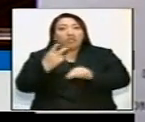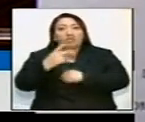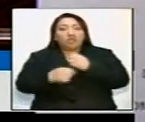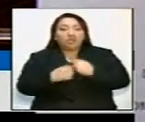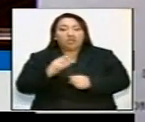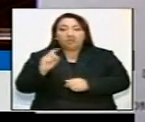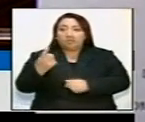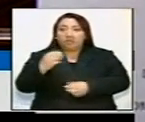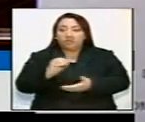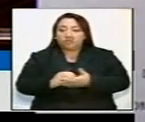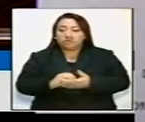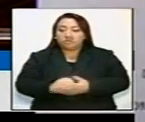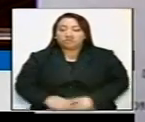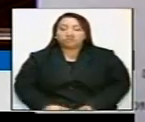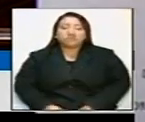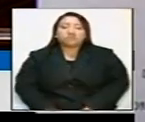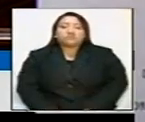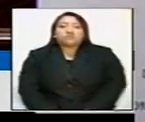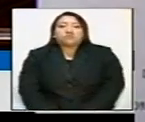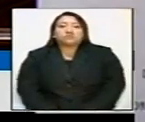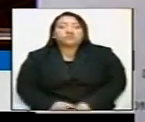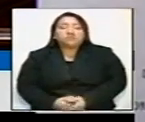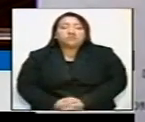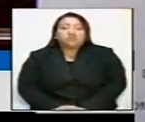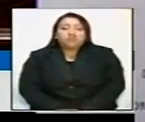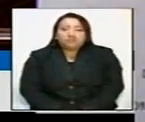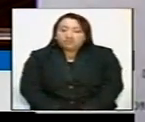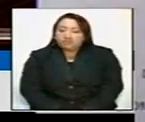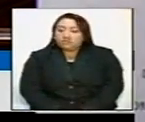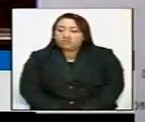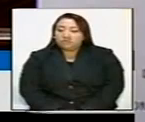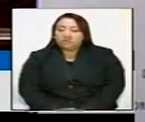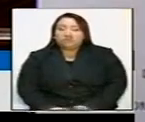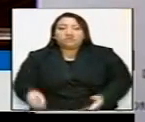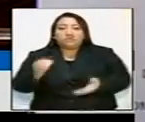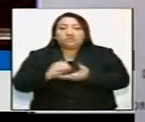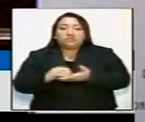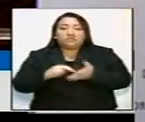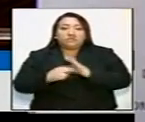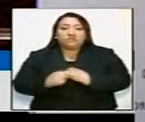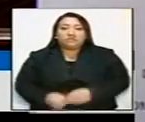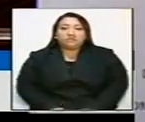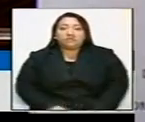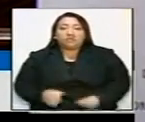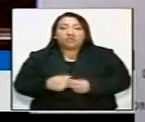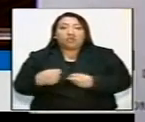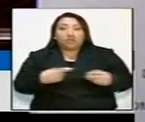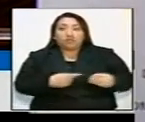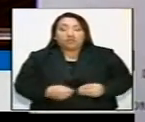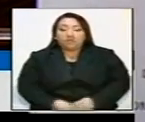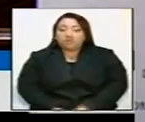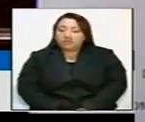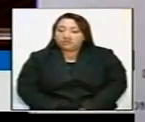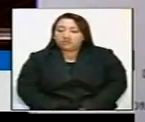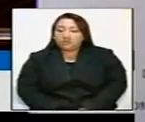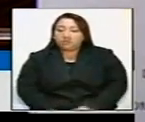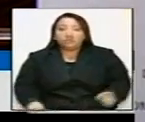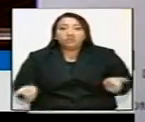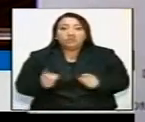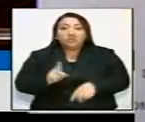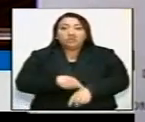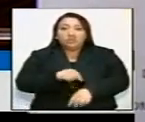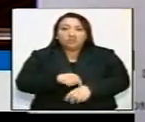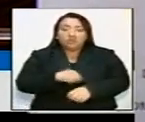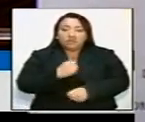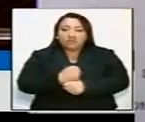vez que se establece en el país un plan de competitividad de mediano a largo plazo,